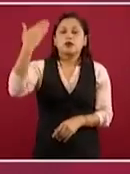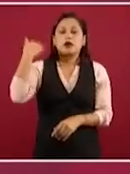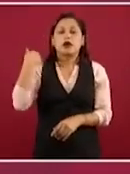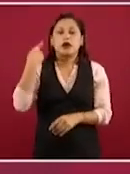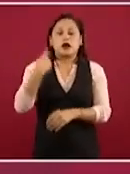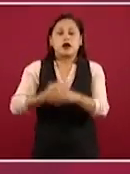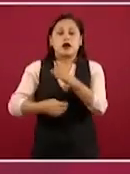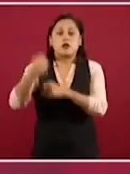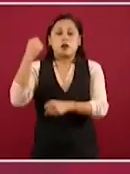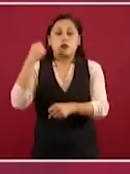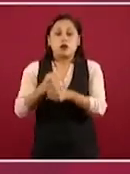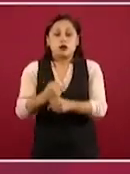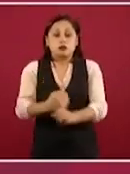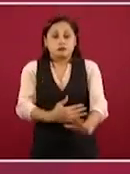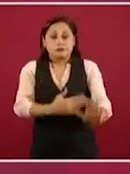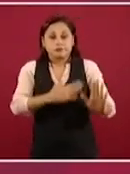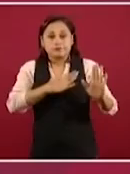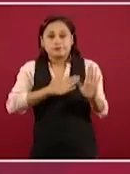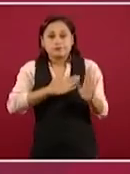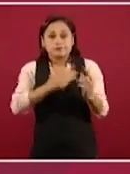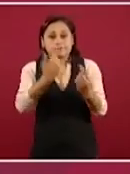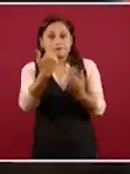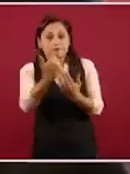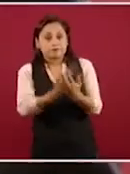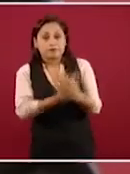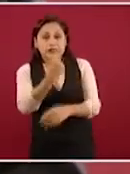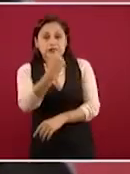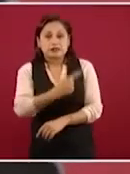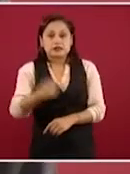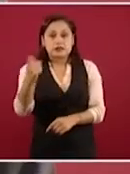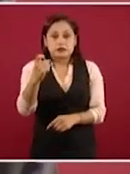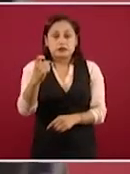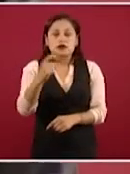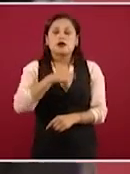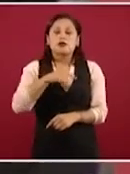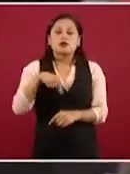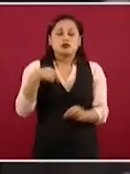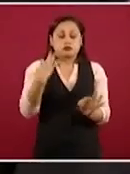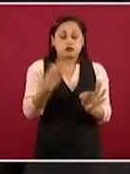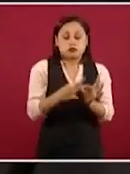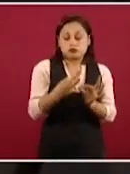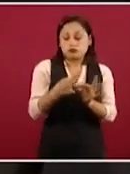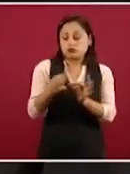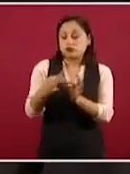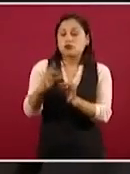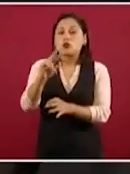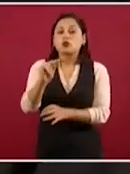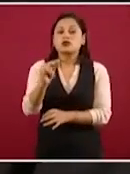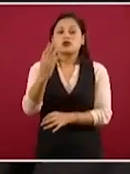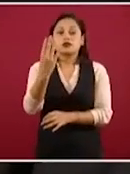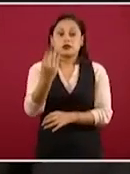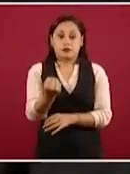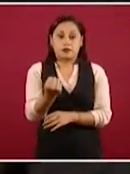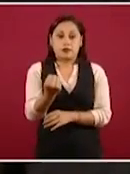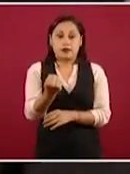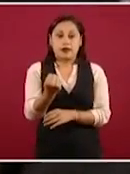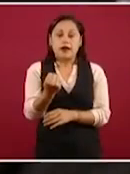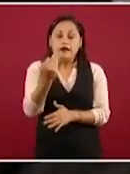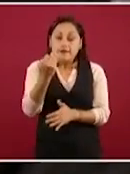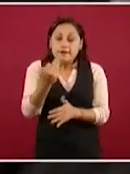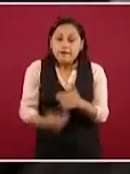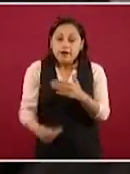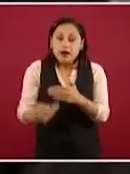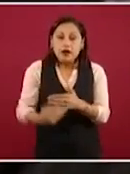un año y hemos cumplido 89, y tenemos pendientes o en